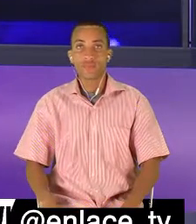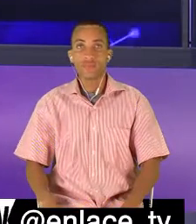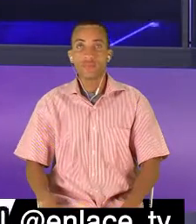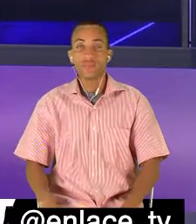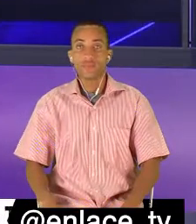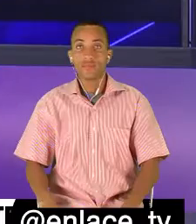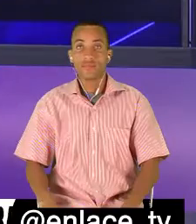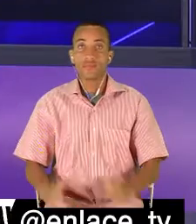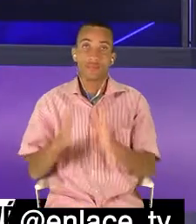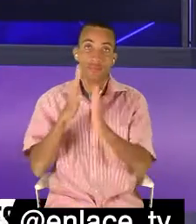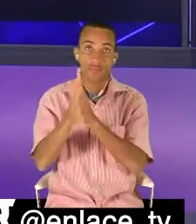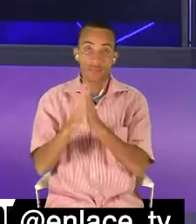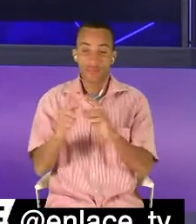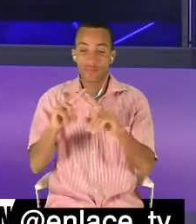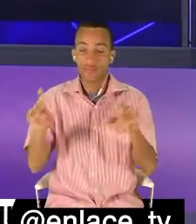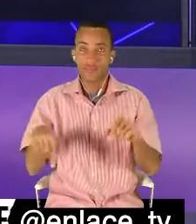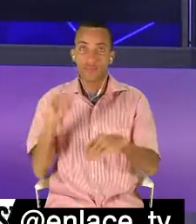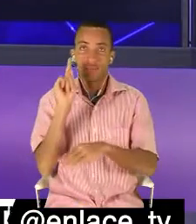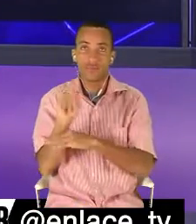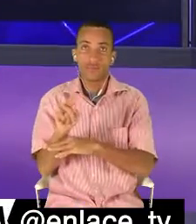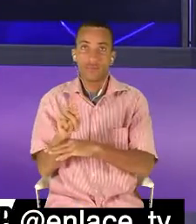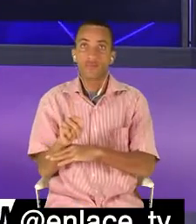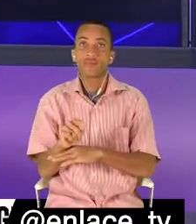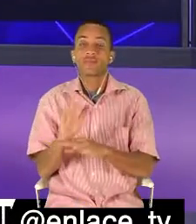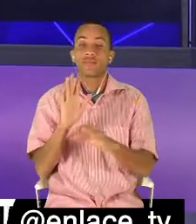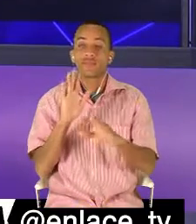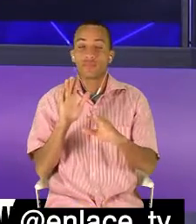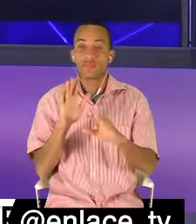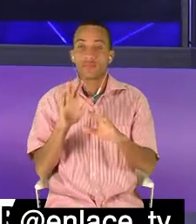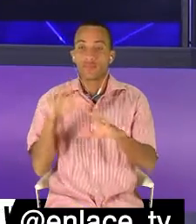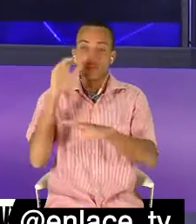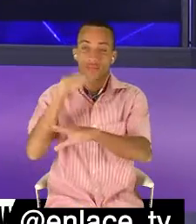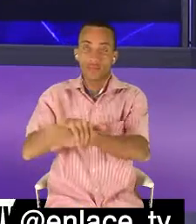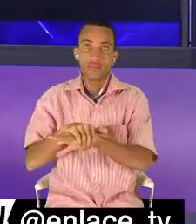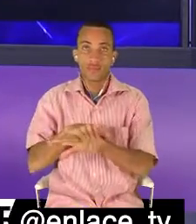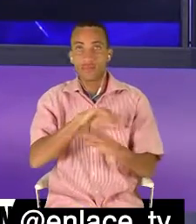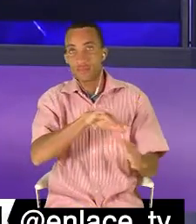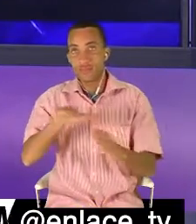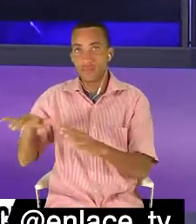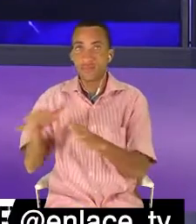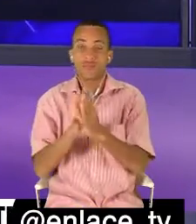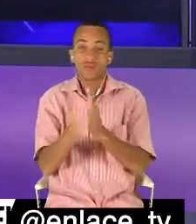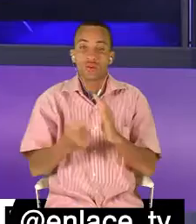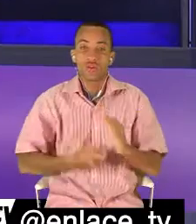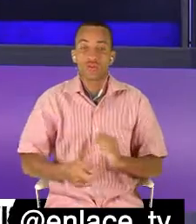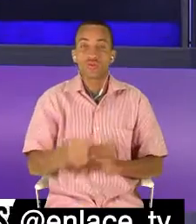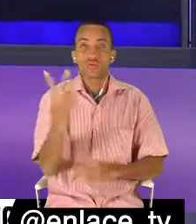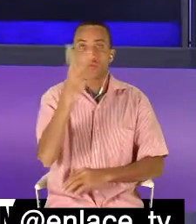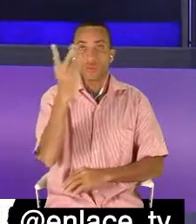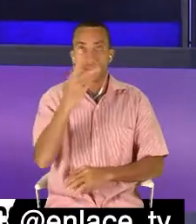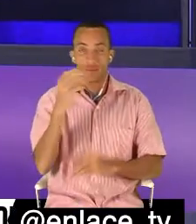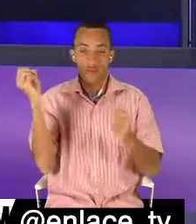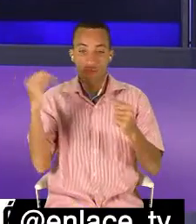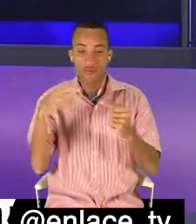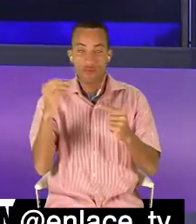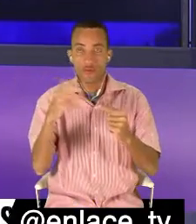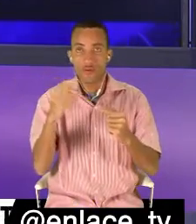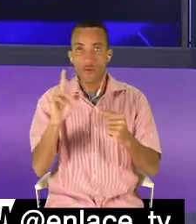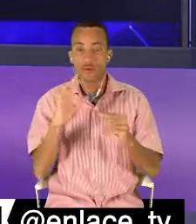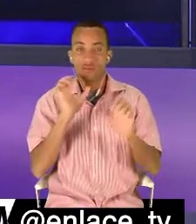Son las declaraciones de la Fiscalía al respecto de esas capturas. Y en otras noticias, este viernes se cumplirá foro por la defensa del agua en el